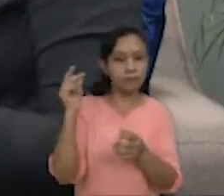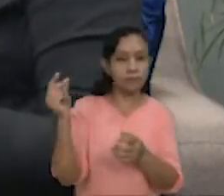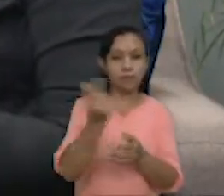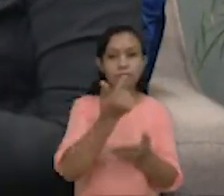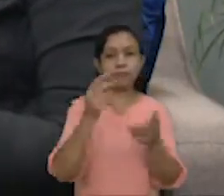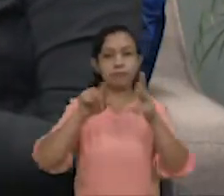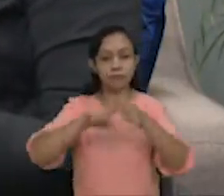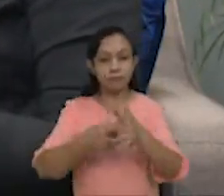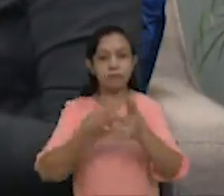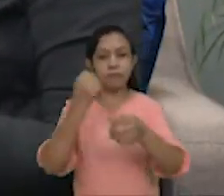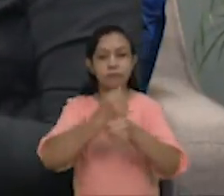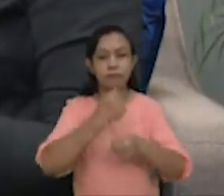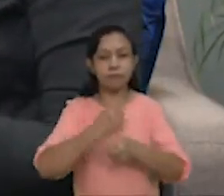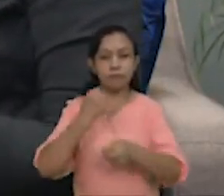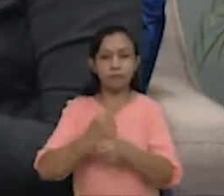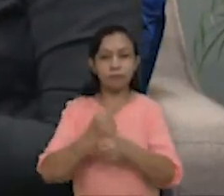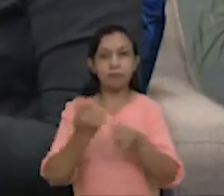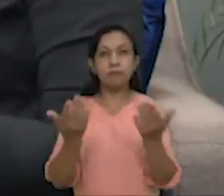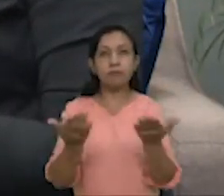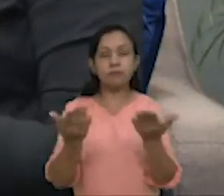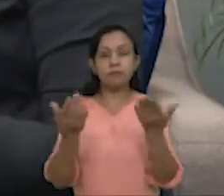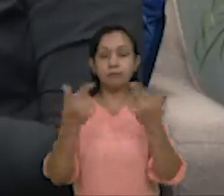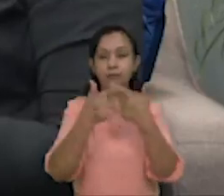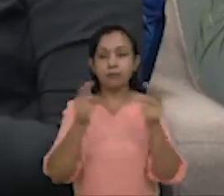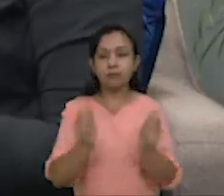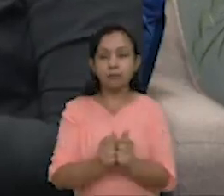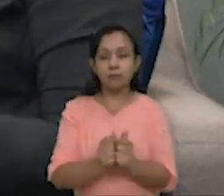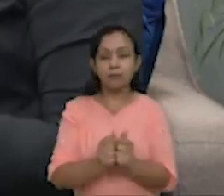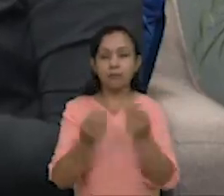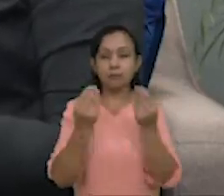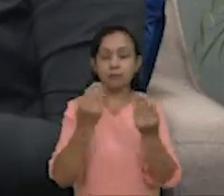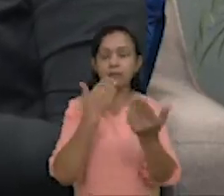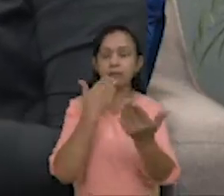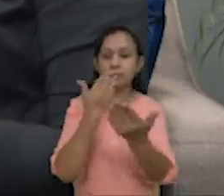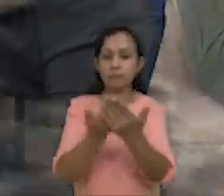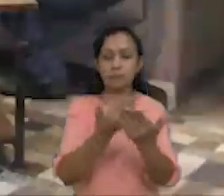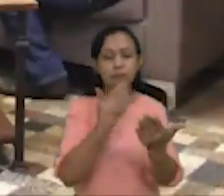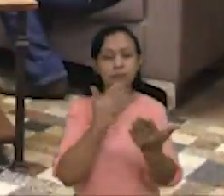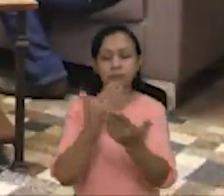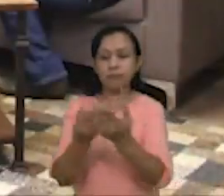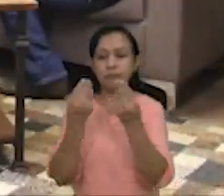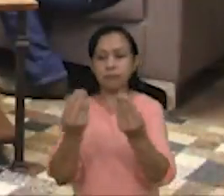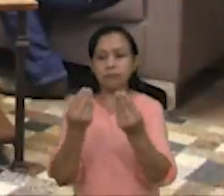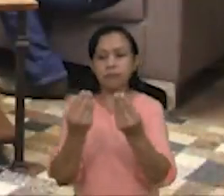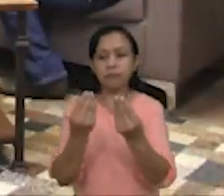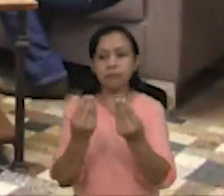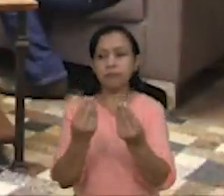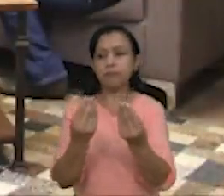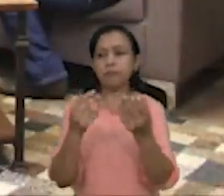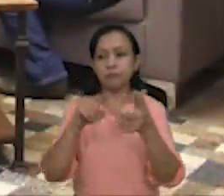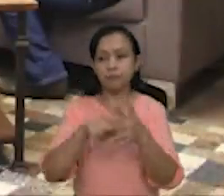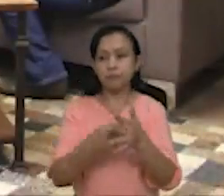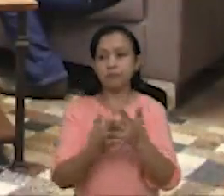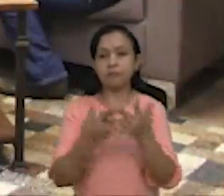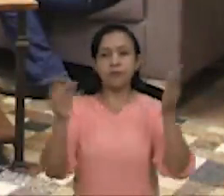que empezar a trabajar desde los colectivos. Bueno, muchas gracias, Marcela. Muchas gracias, Leonel, por habernos acompañado. Reiterar